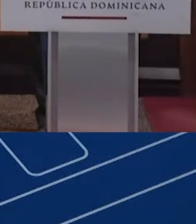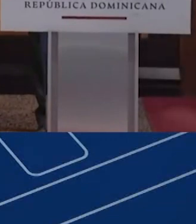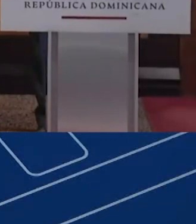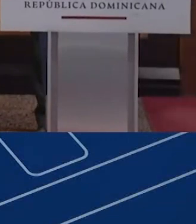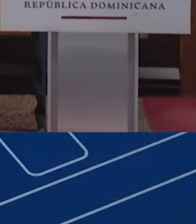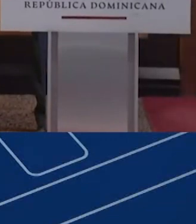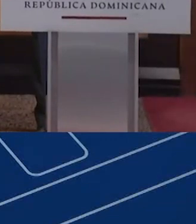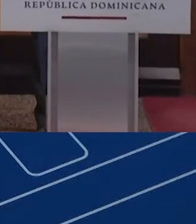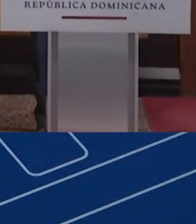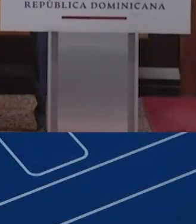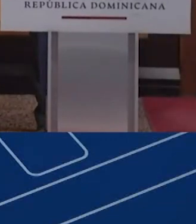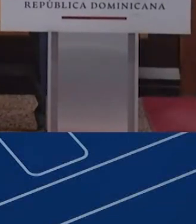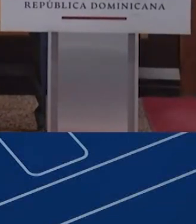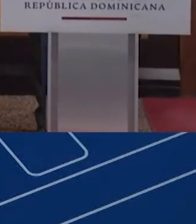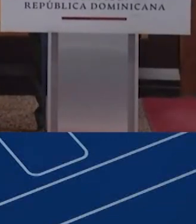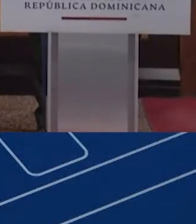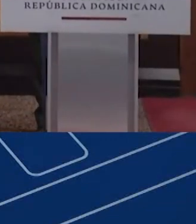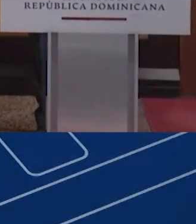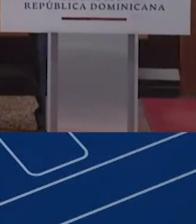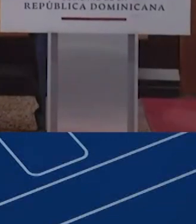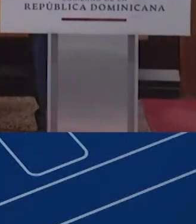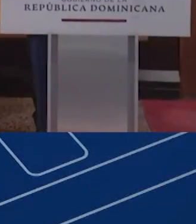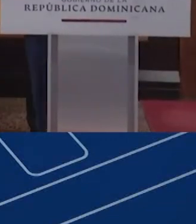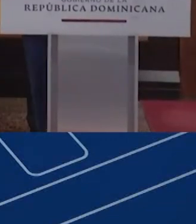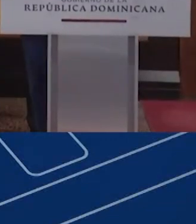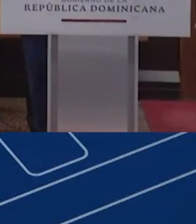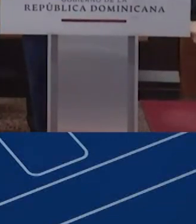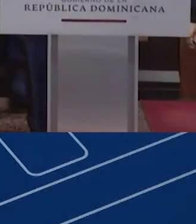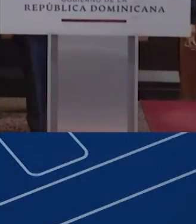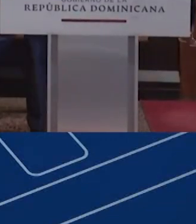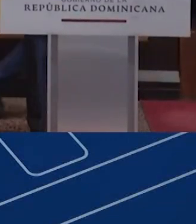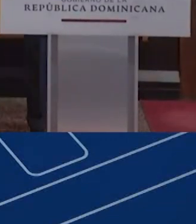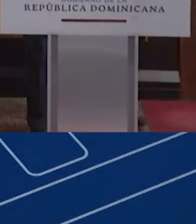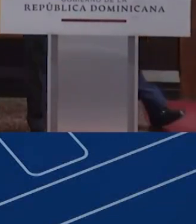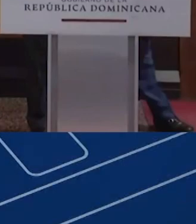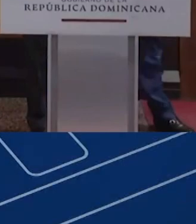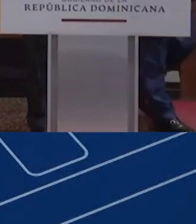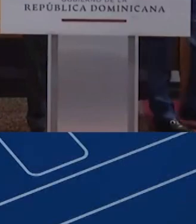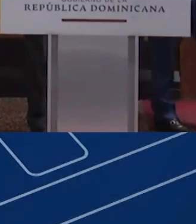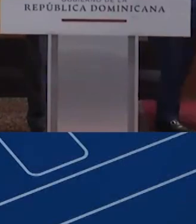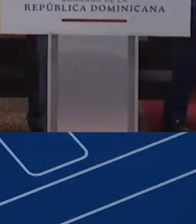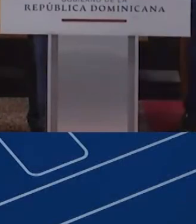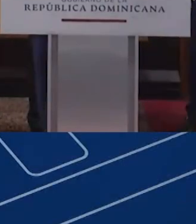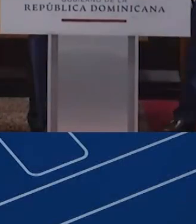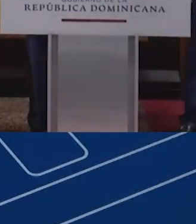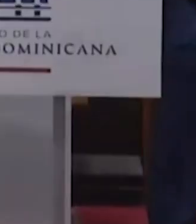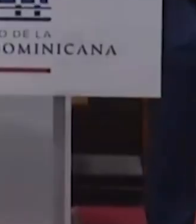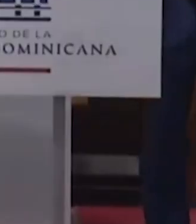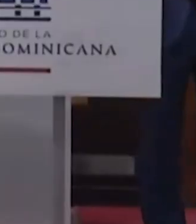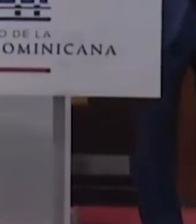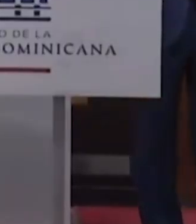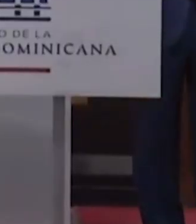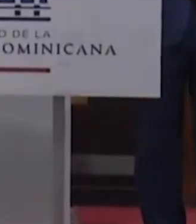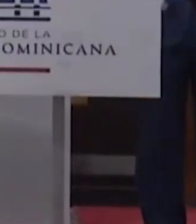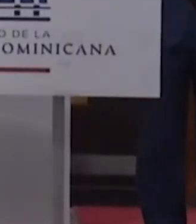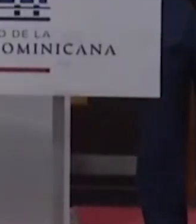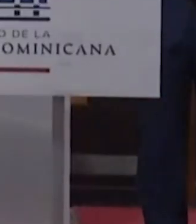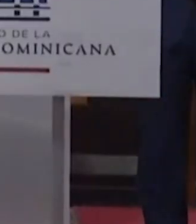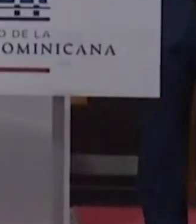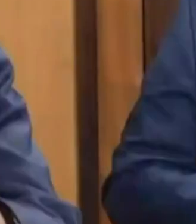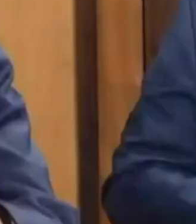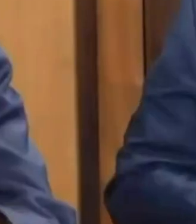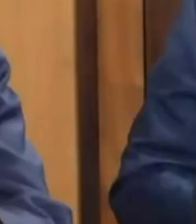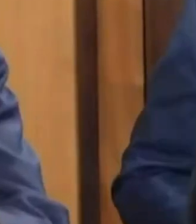desde el aeropuerto internacional de las américas a su llegada a la república dominicana señora